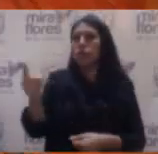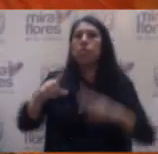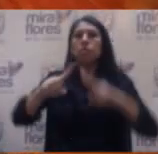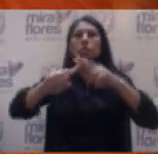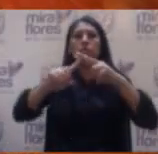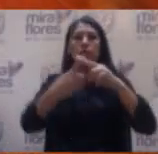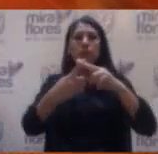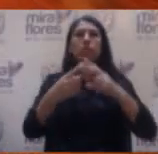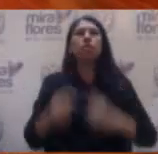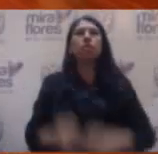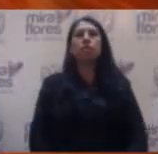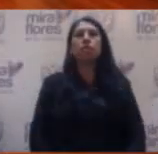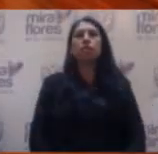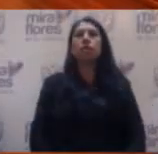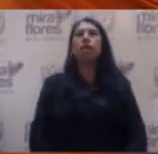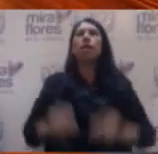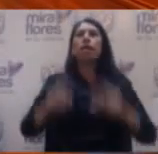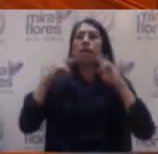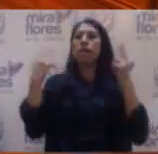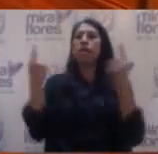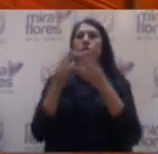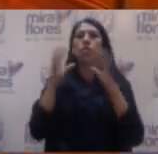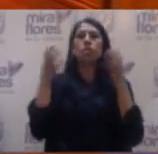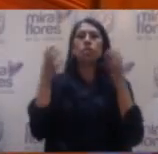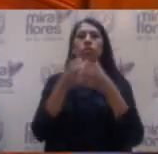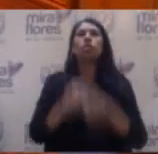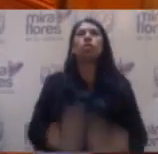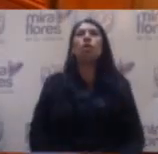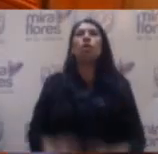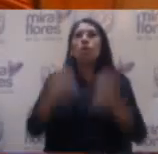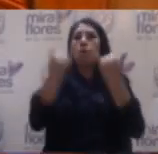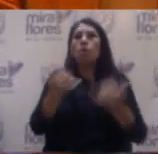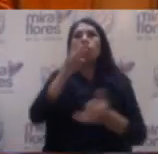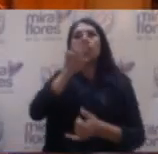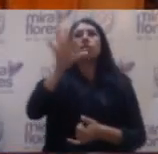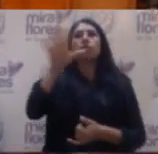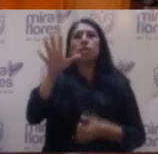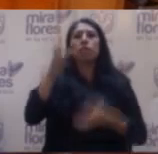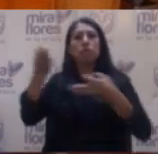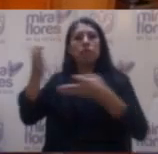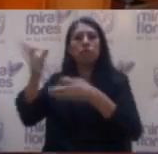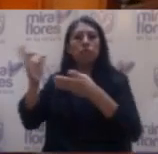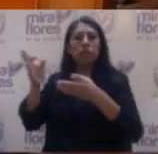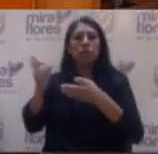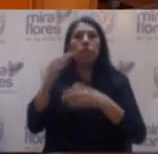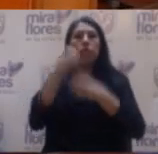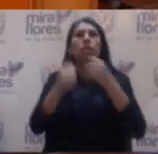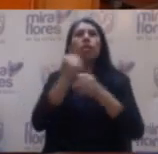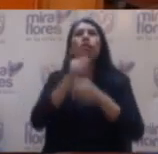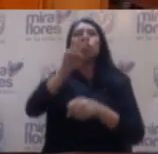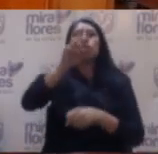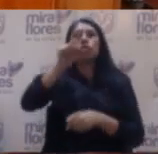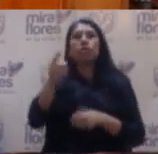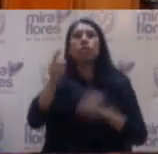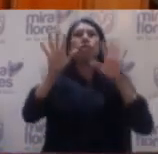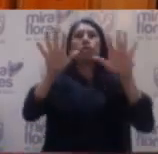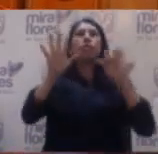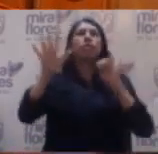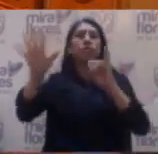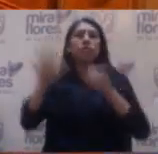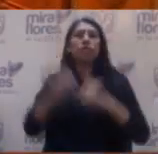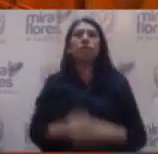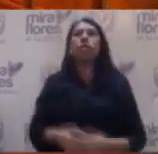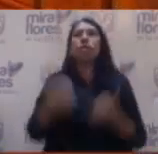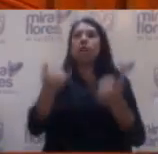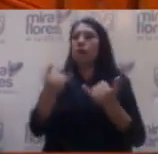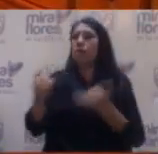A dar inicio a la sesión ordinaria de la fecha, hoy día es 25 de febrero del año 2016, y en ese sentido le vamos a pedir